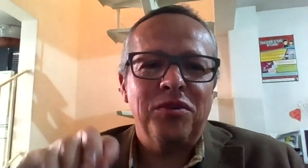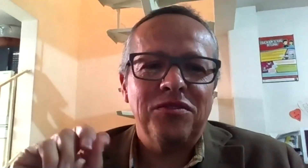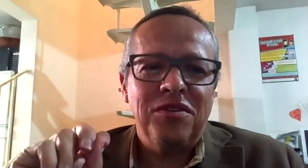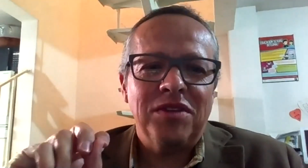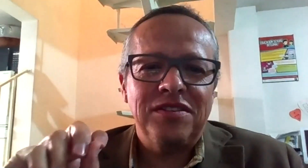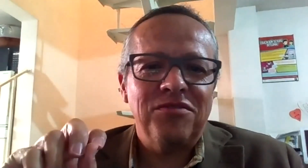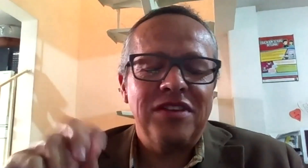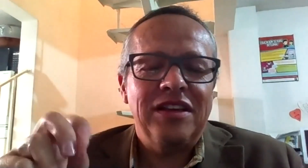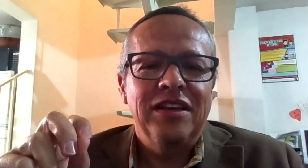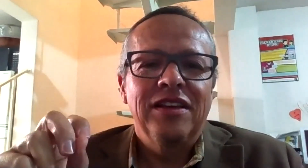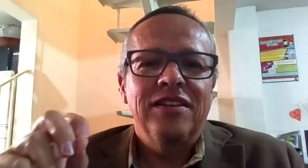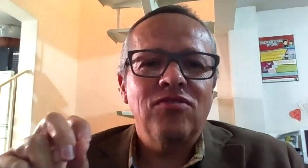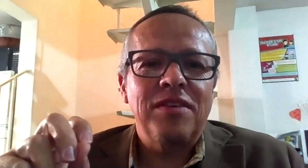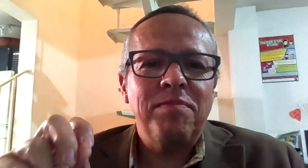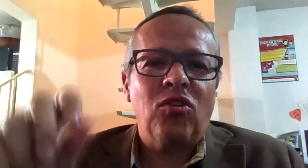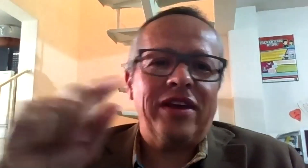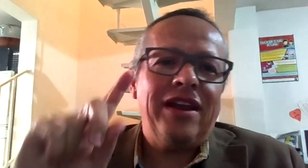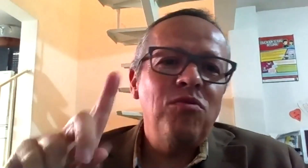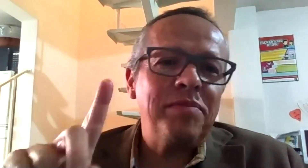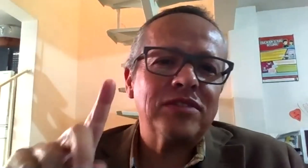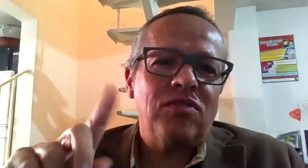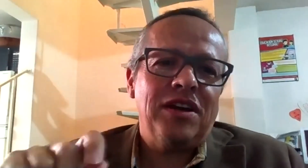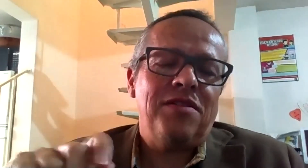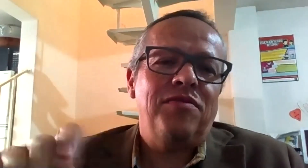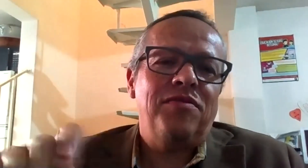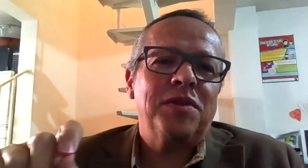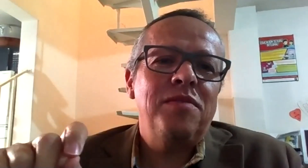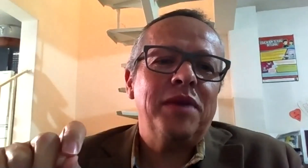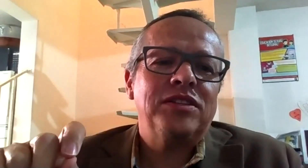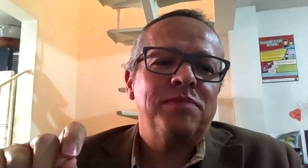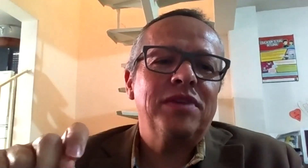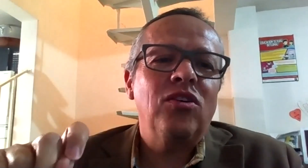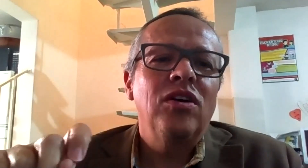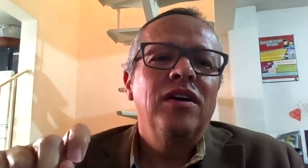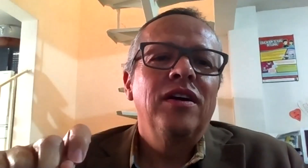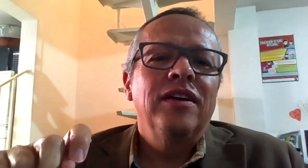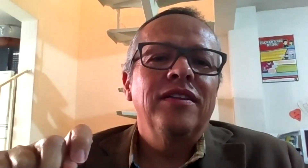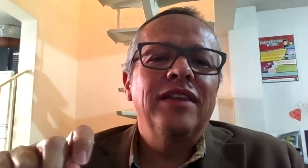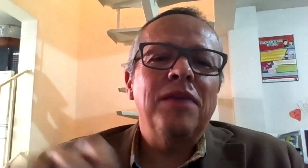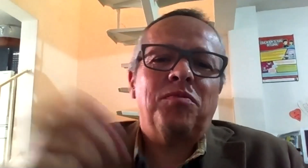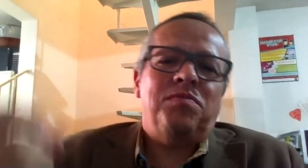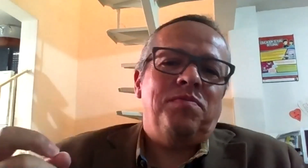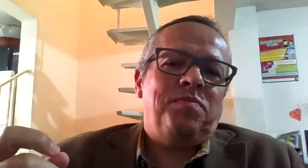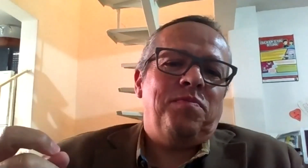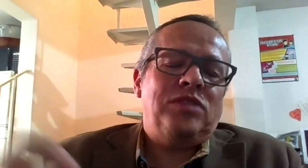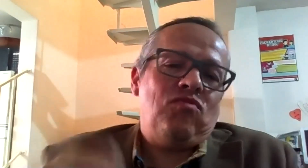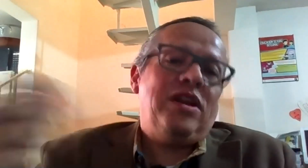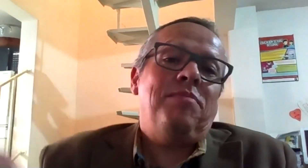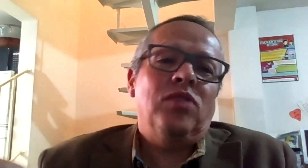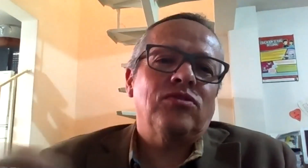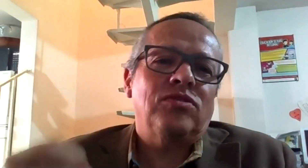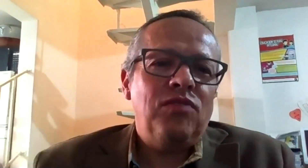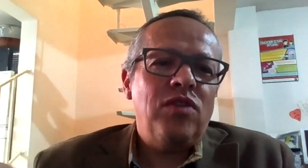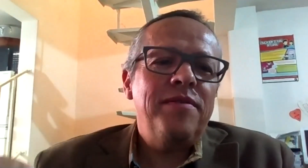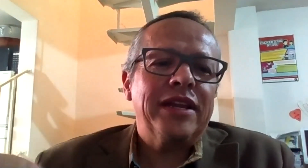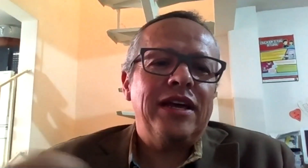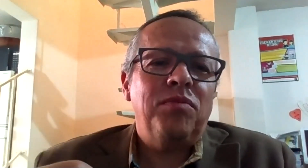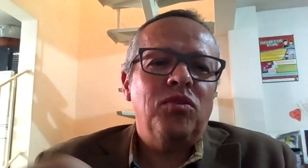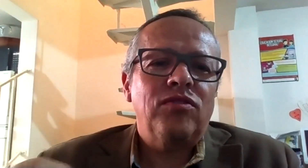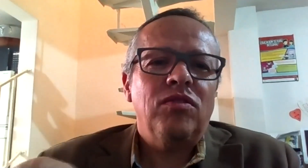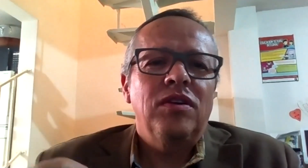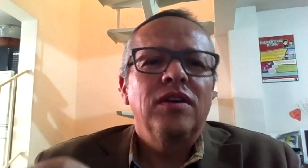siguiente, cuando el juez de control revisa y determina que no es legal la detención de 27 personas, lo que salió en los medios,